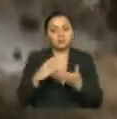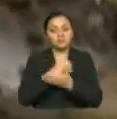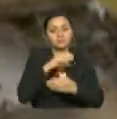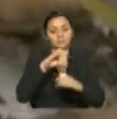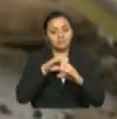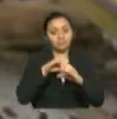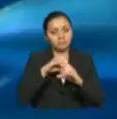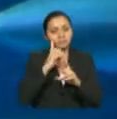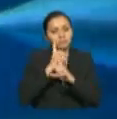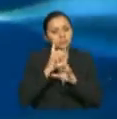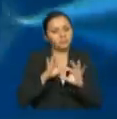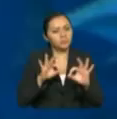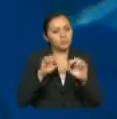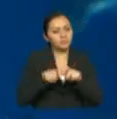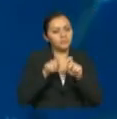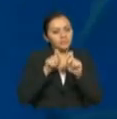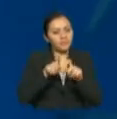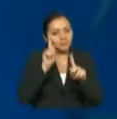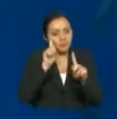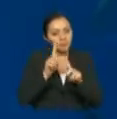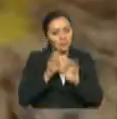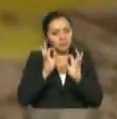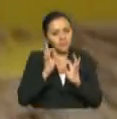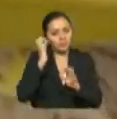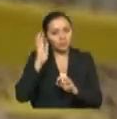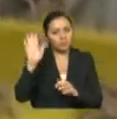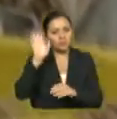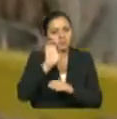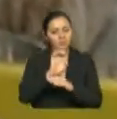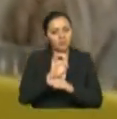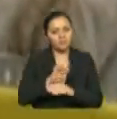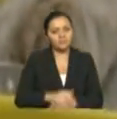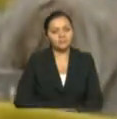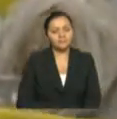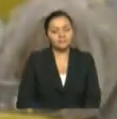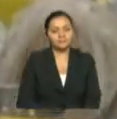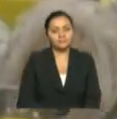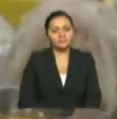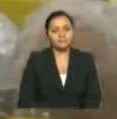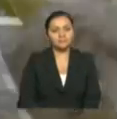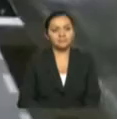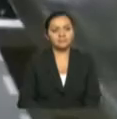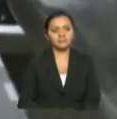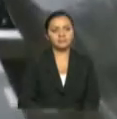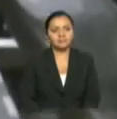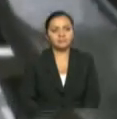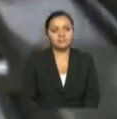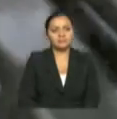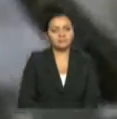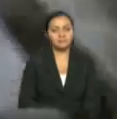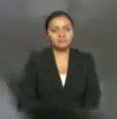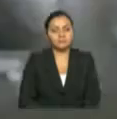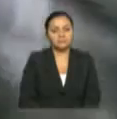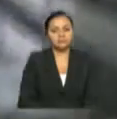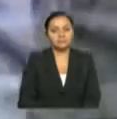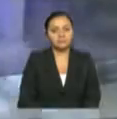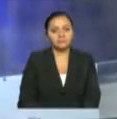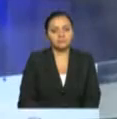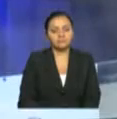ello, la importancia de concretar el acuerdo. En Quito, Víctor Fernando Bravo, Noticiero Ciudadano.